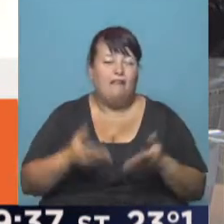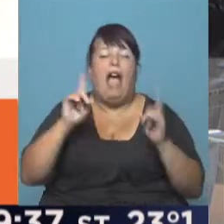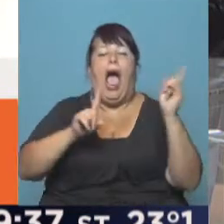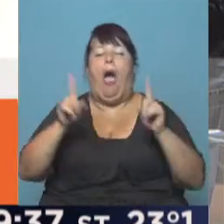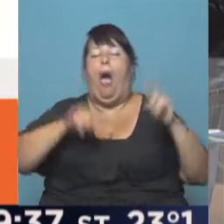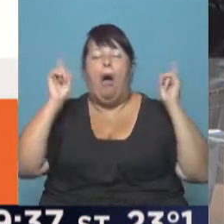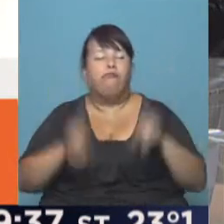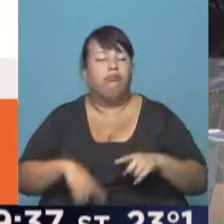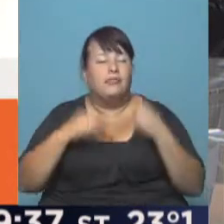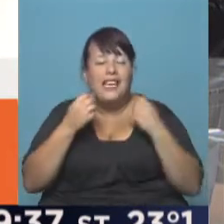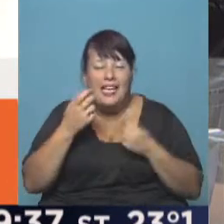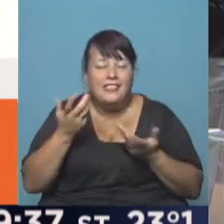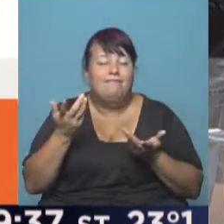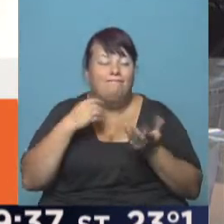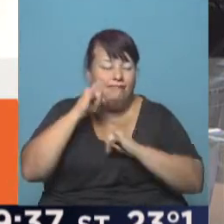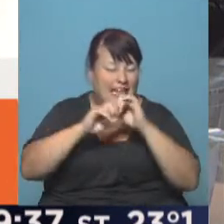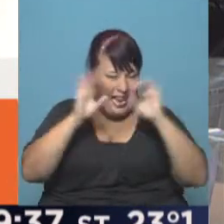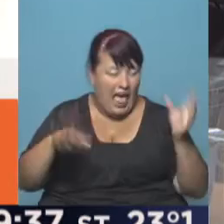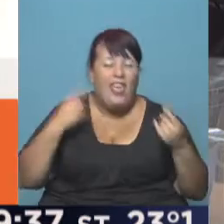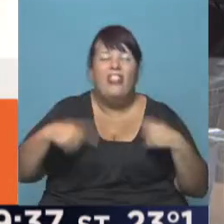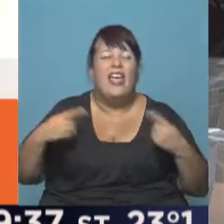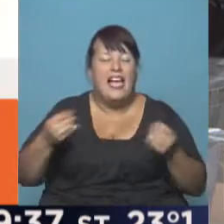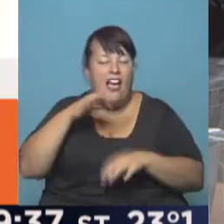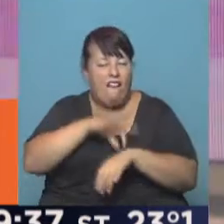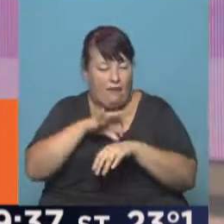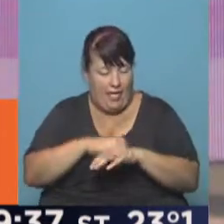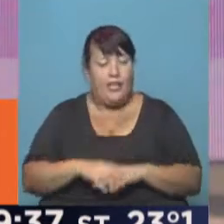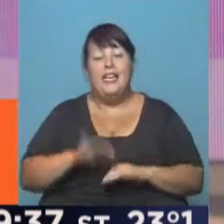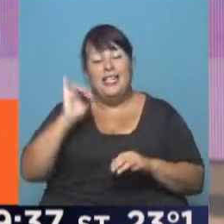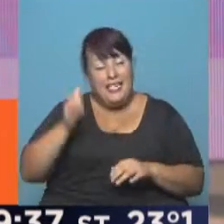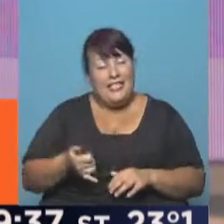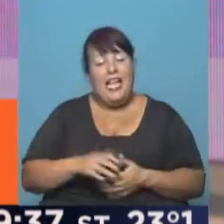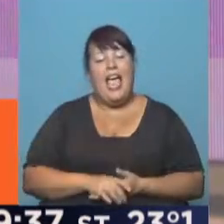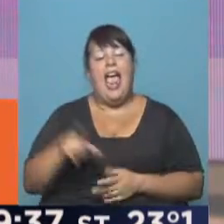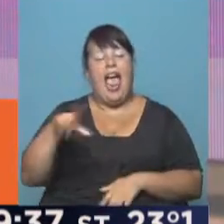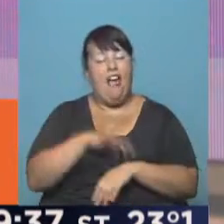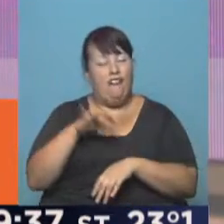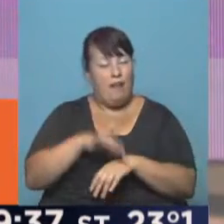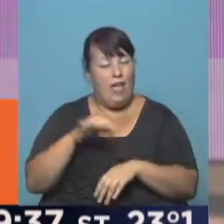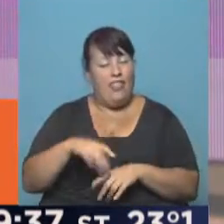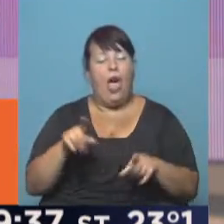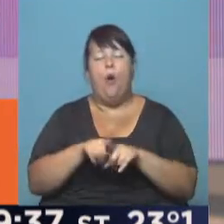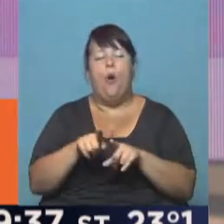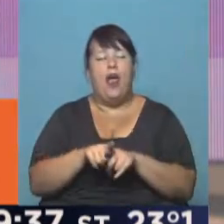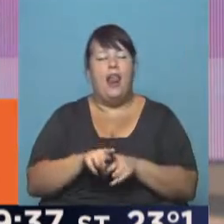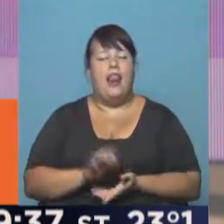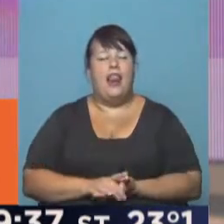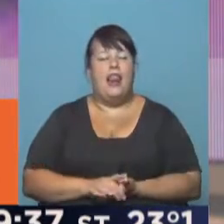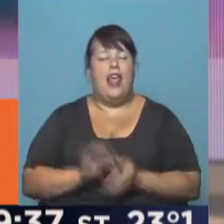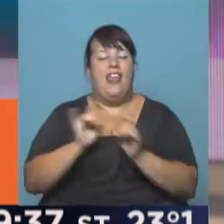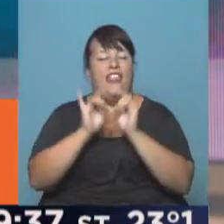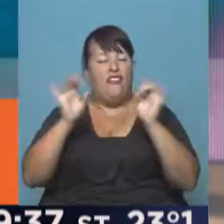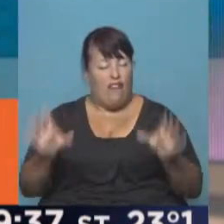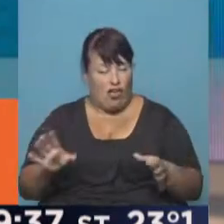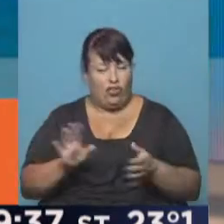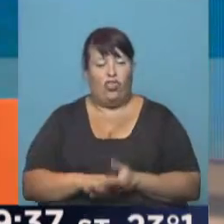no tiene muy en claro de qué se trata, ¿en qué consiste esta enfermedad? Sí, la enfermedad es una enfermedad